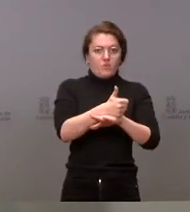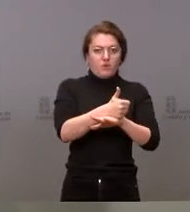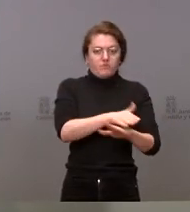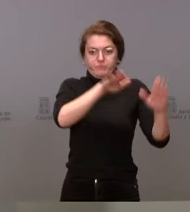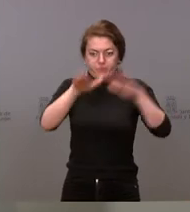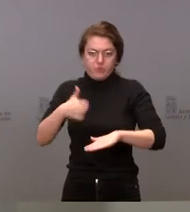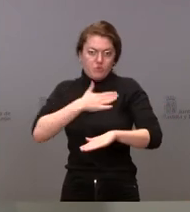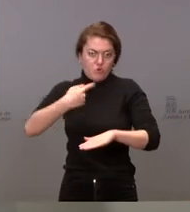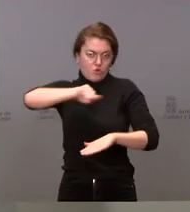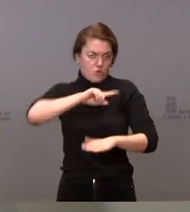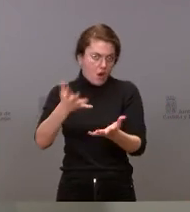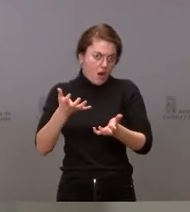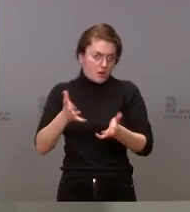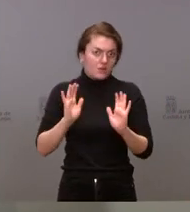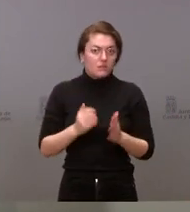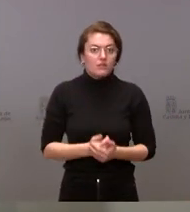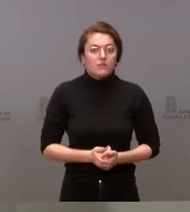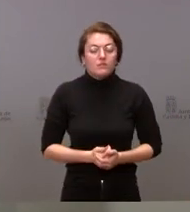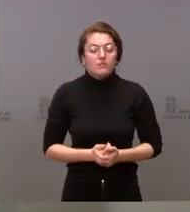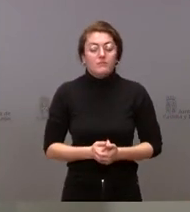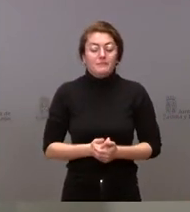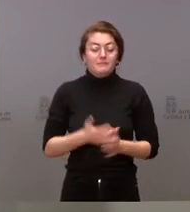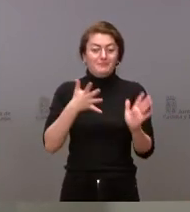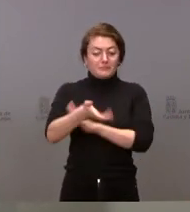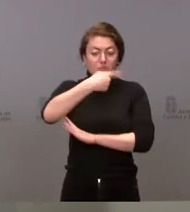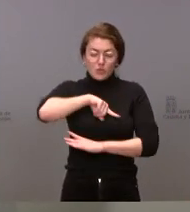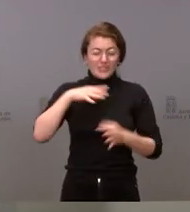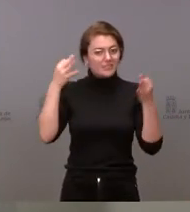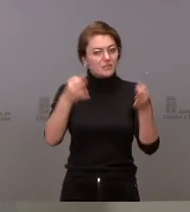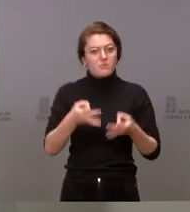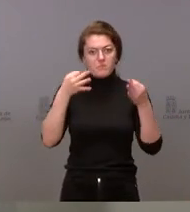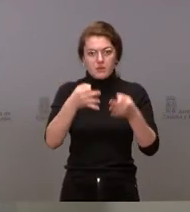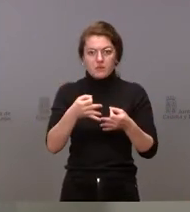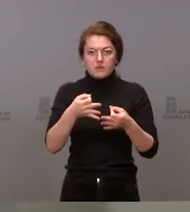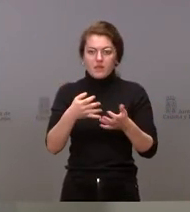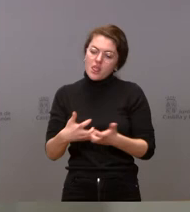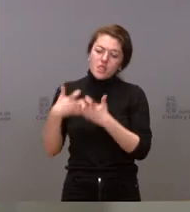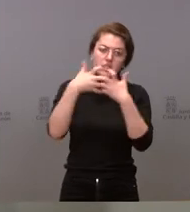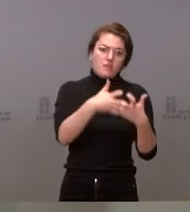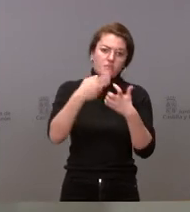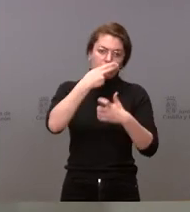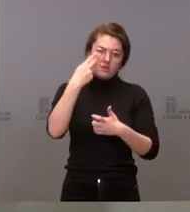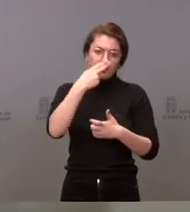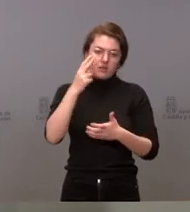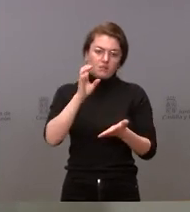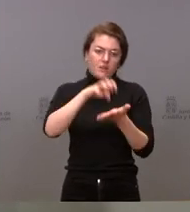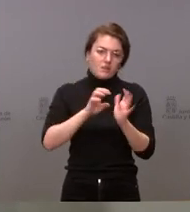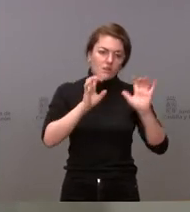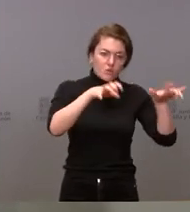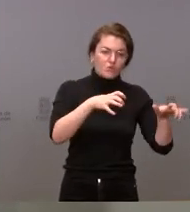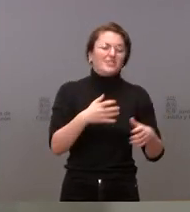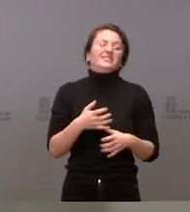que nosotros siempre seguiremos defendiendo los intereses de castilla y león' siempre estaremos protegiendo